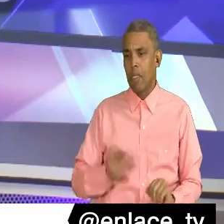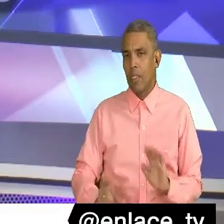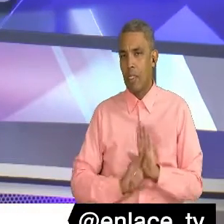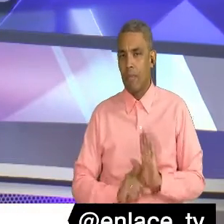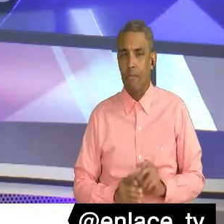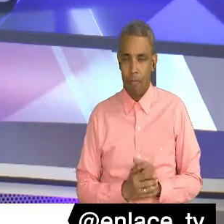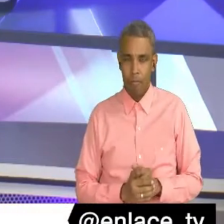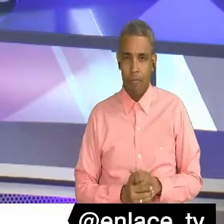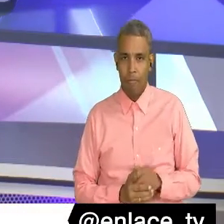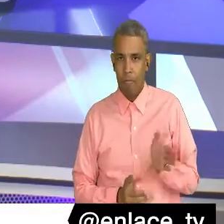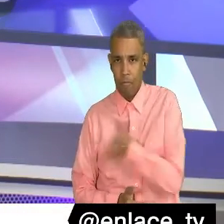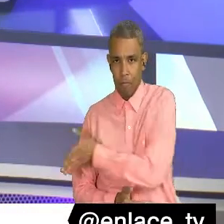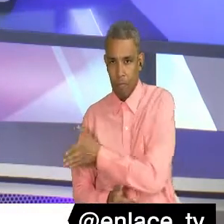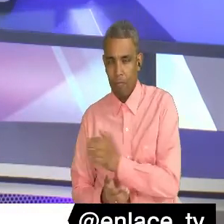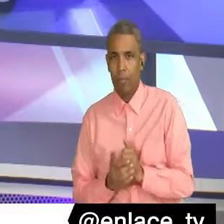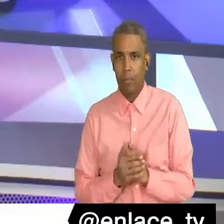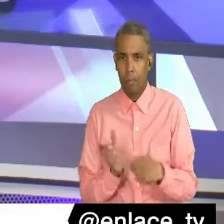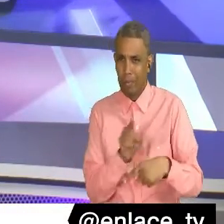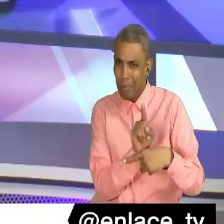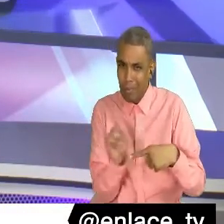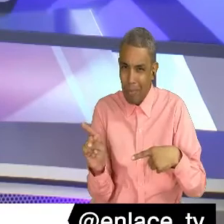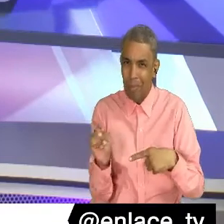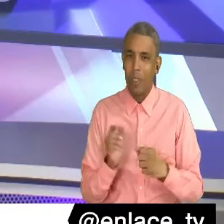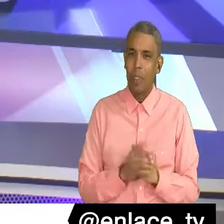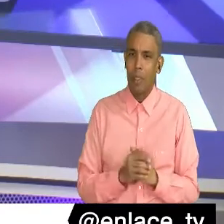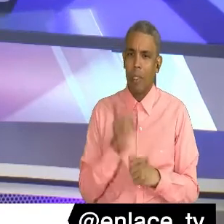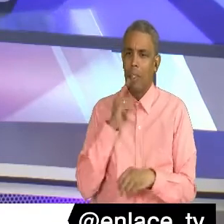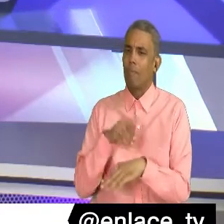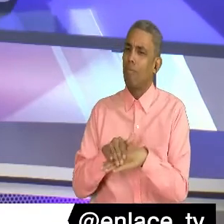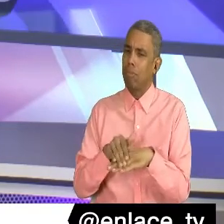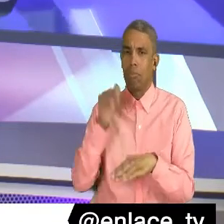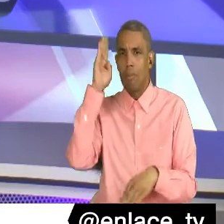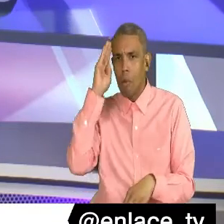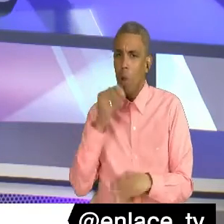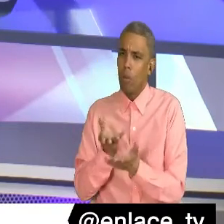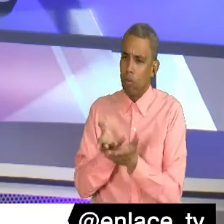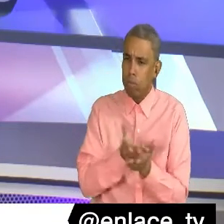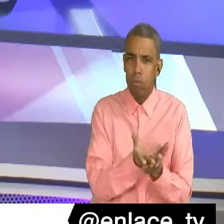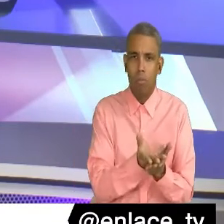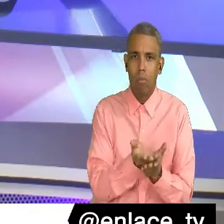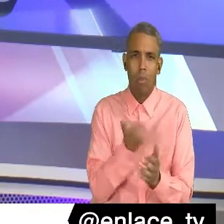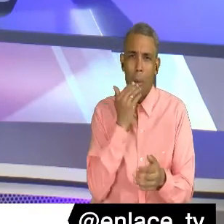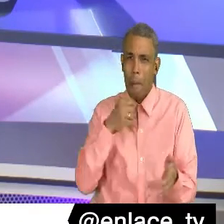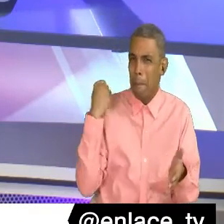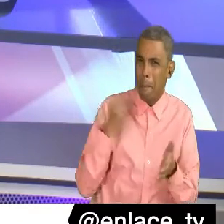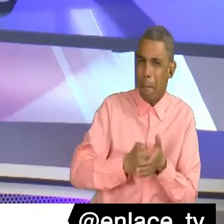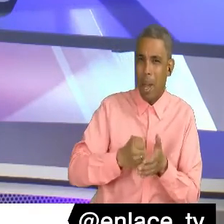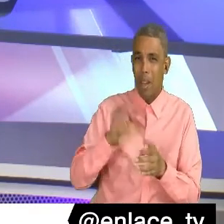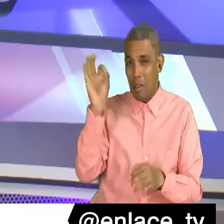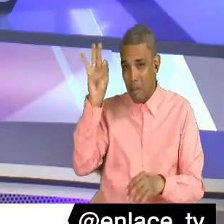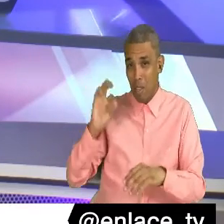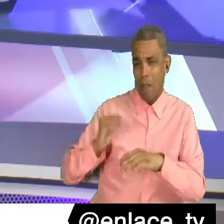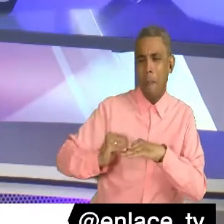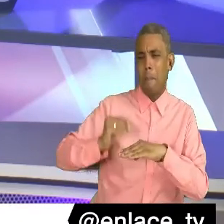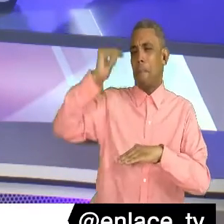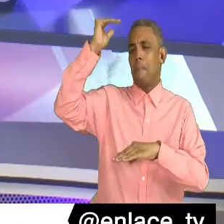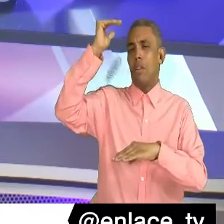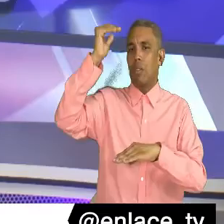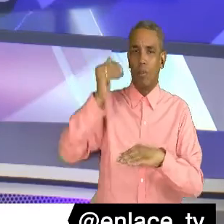Semana de la Seguridad Vial tiene un componente especial: reducir los índices de accidentalidad en la ciudad. Para ello, la Inspección de Tránsito adelanta